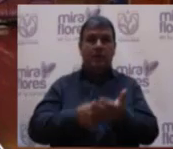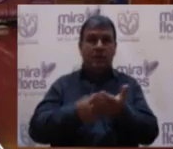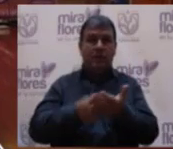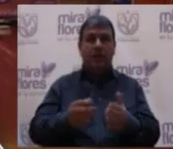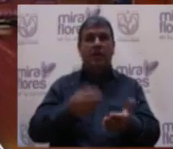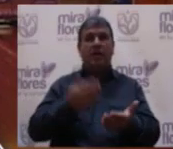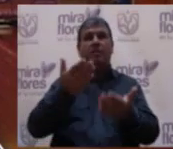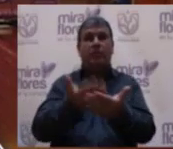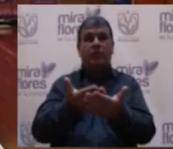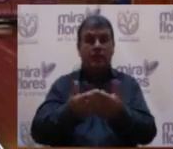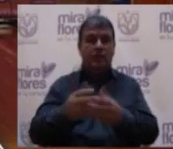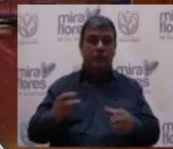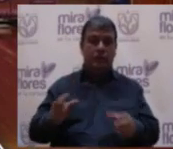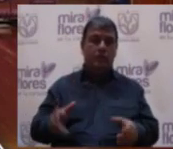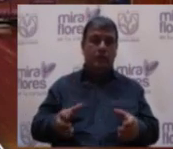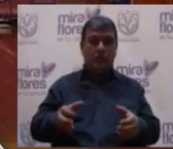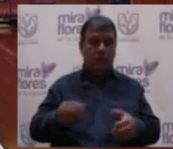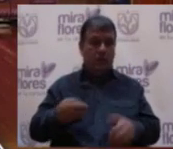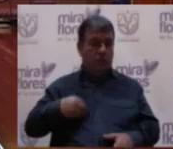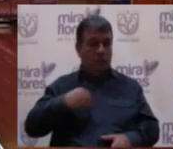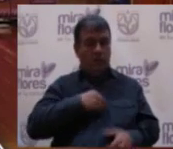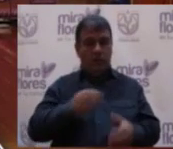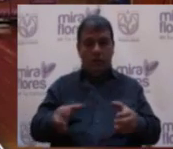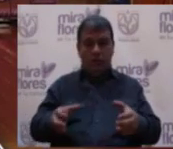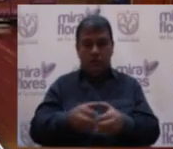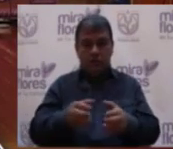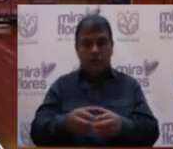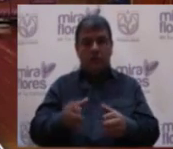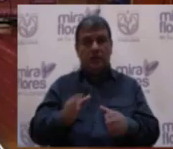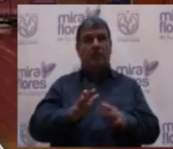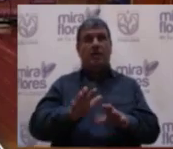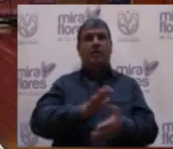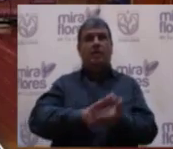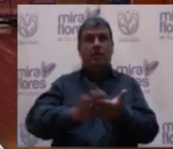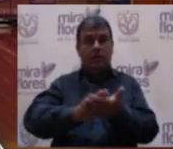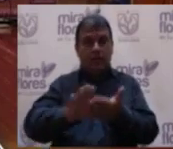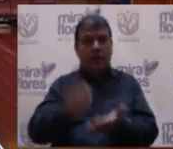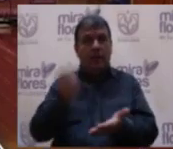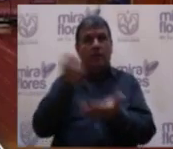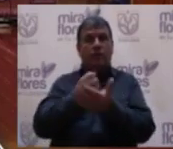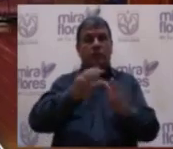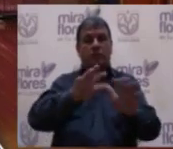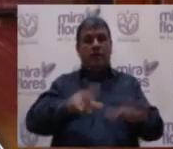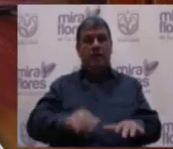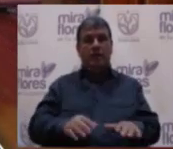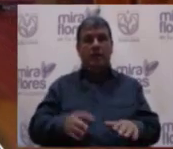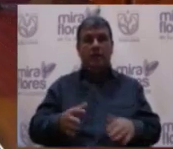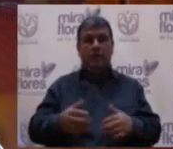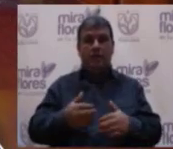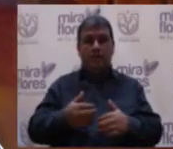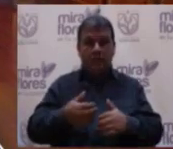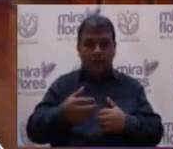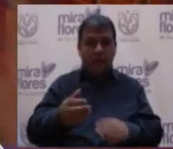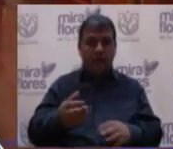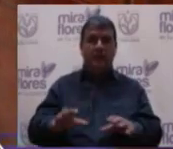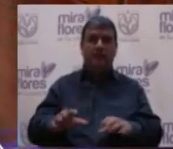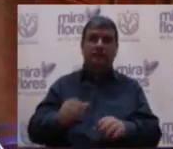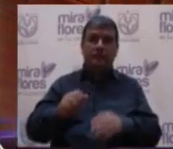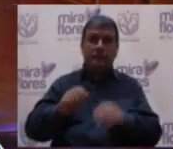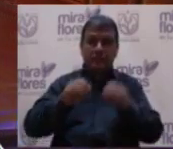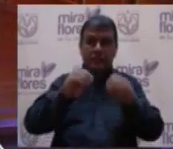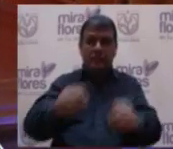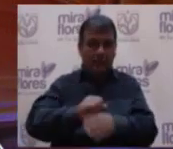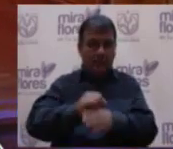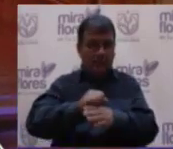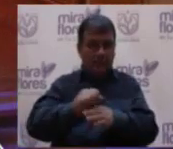a proponer a los miembros del Consejo que se sirvan exonerar de la aprobación del acta para la ejecución inmediata de